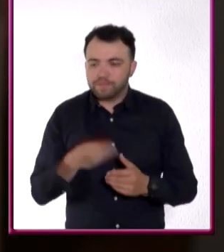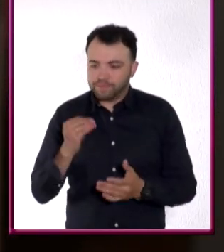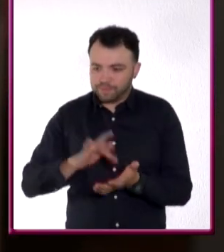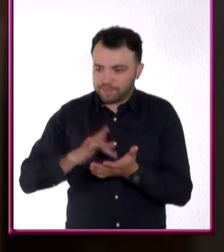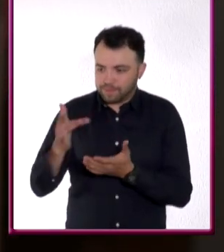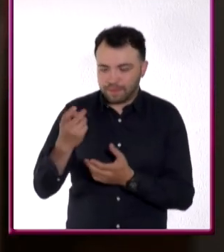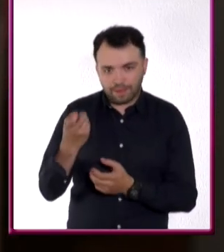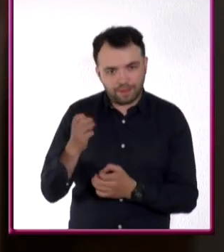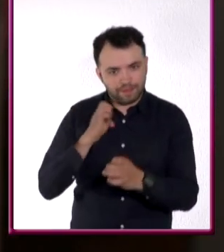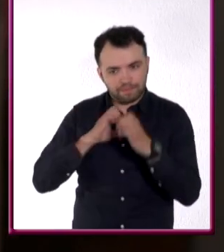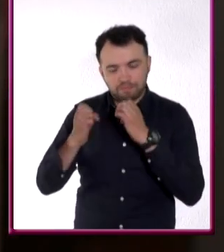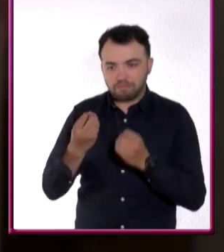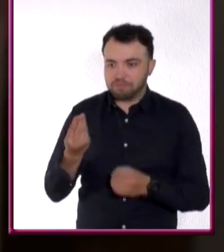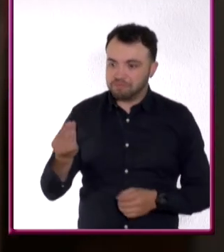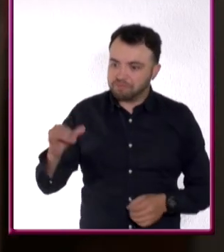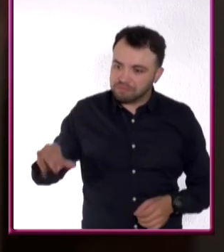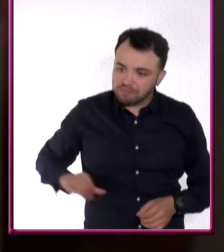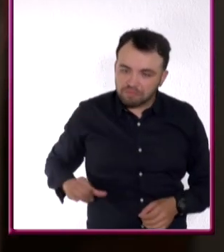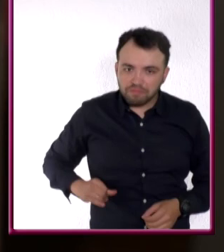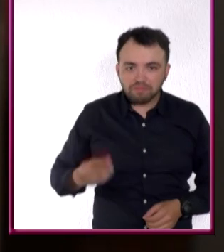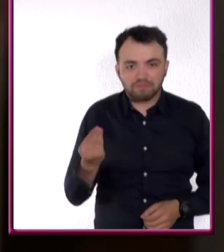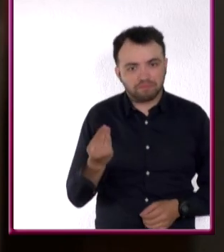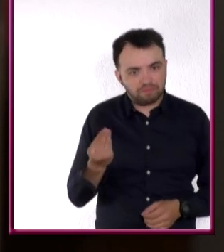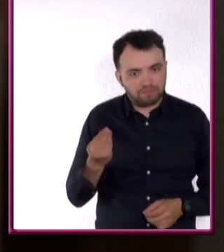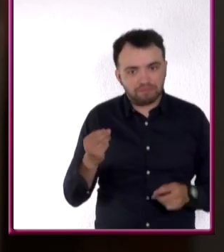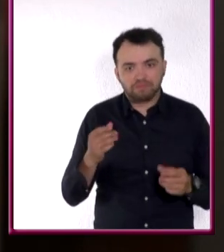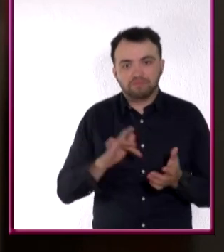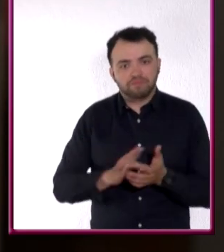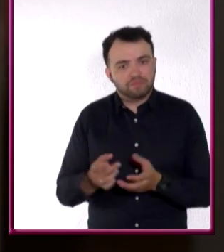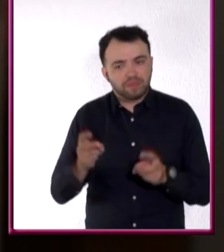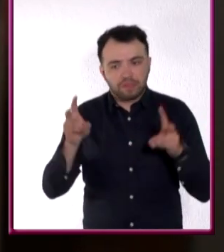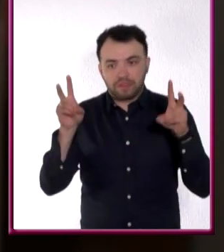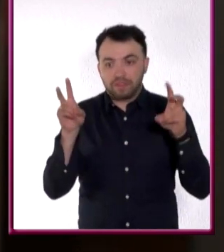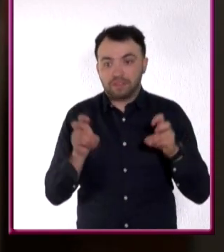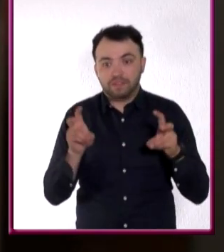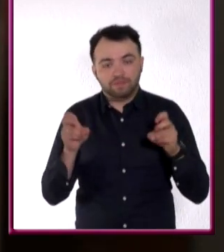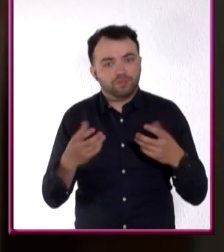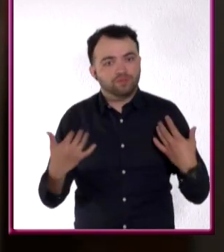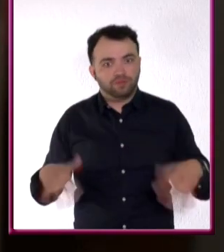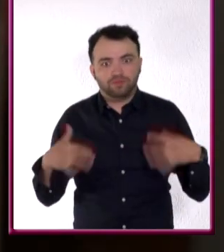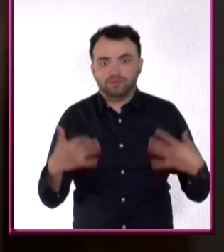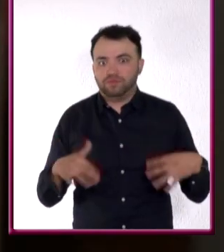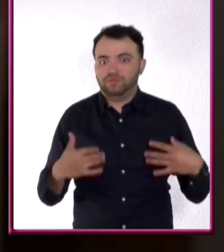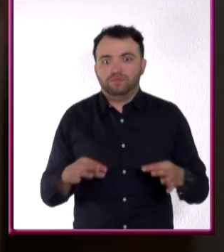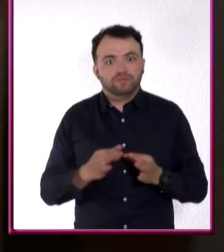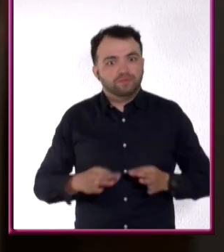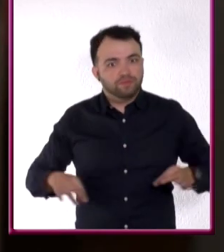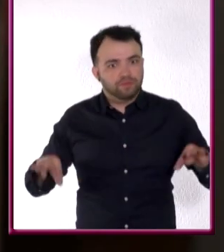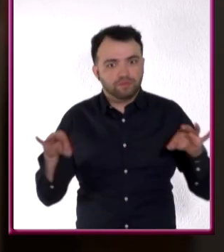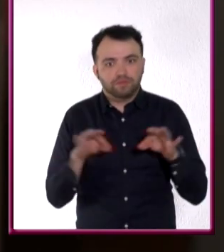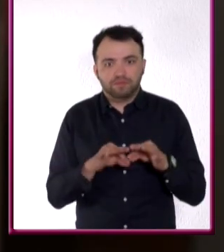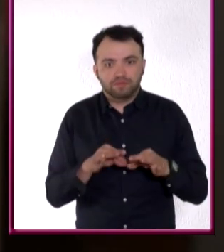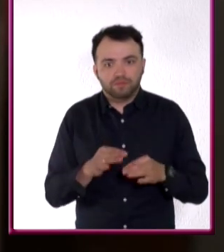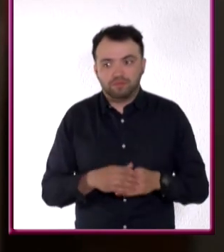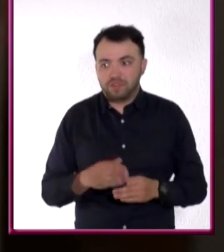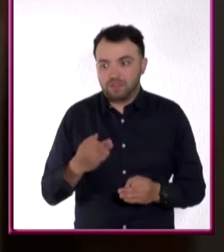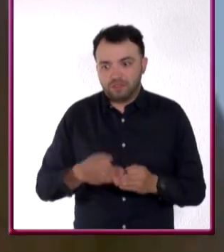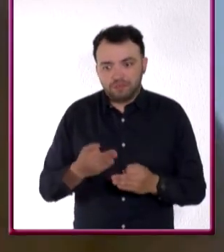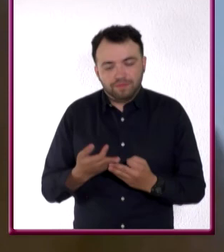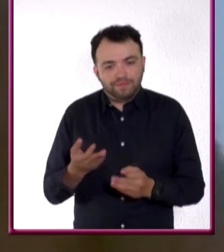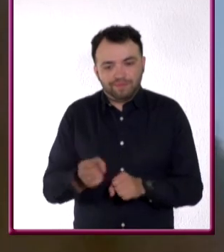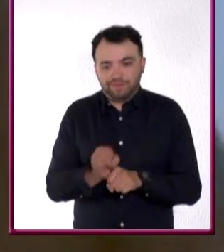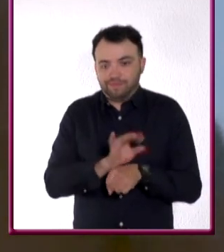esta entrevista, en verdad tan interesante y de verdad un tema tan importante actualmente en estas circunstancias,